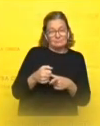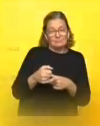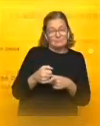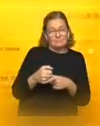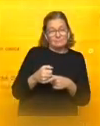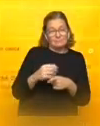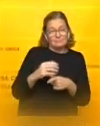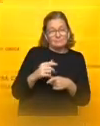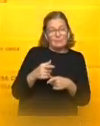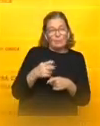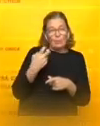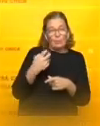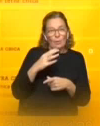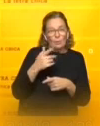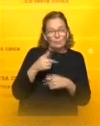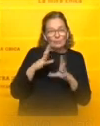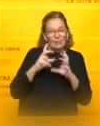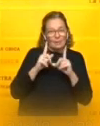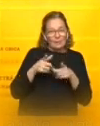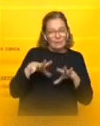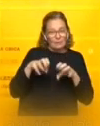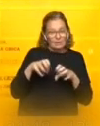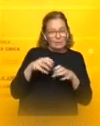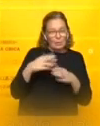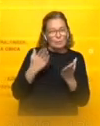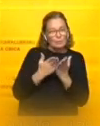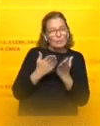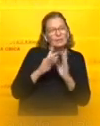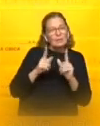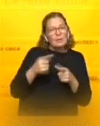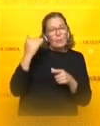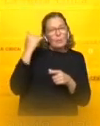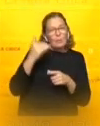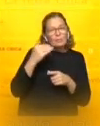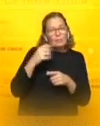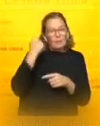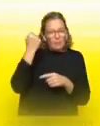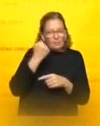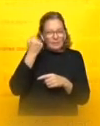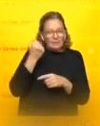Camila, vos que lo viviste también como estudiante y ahora como docente, ¿qué importancia